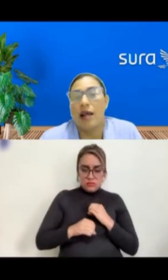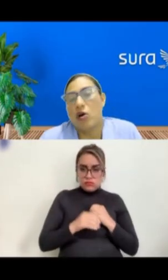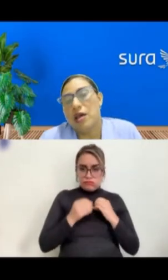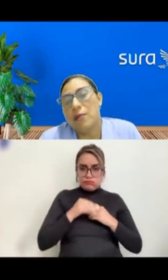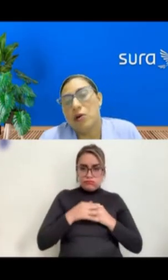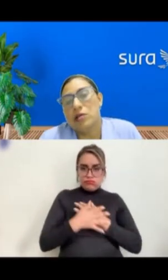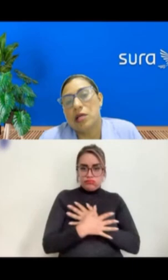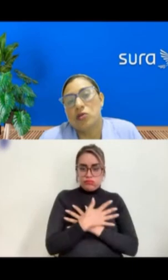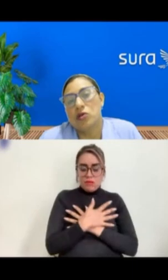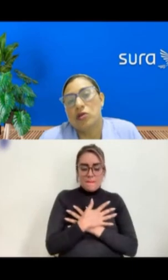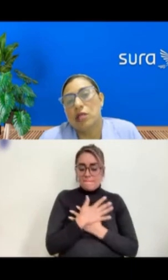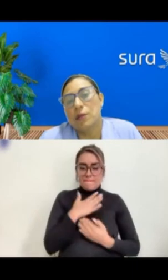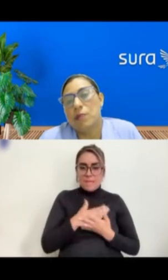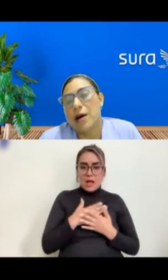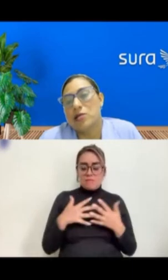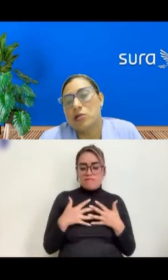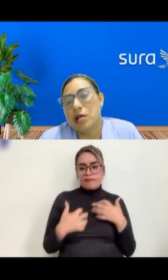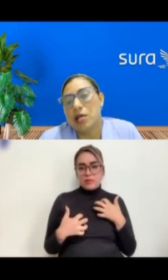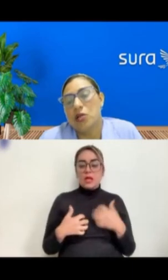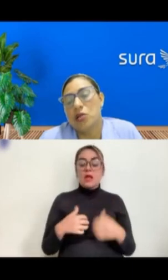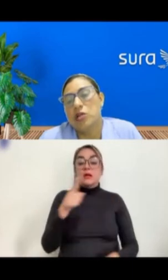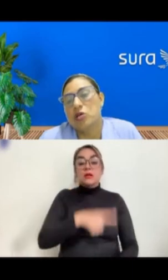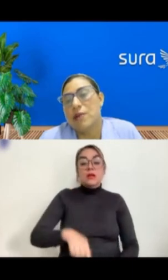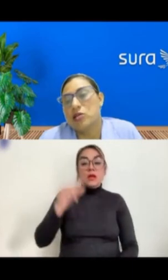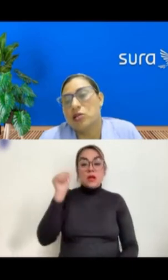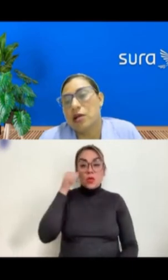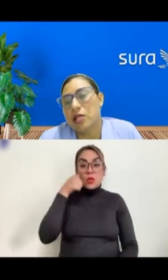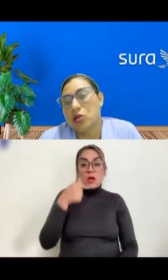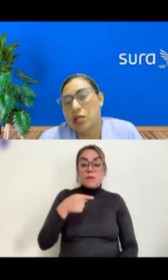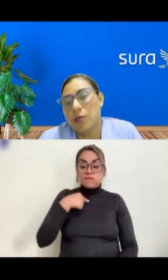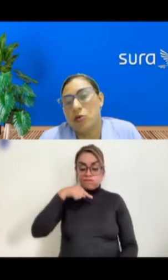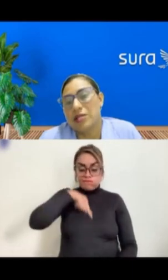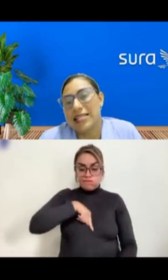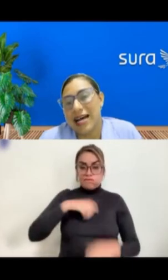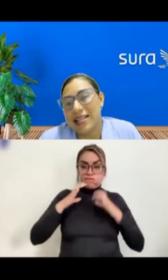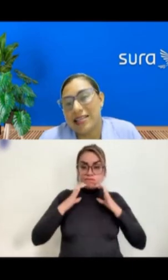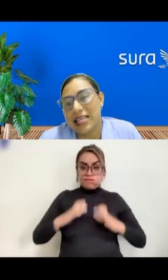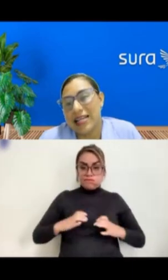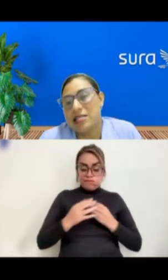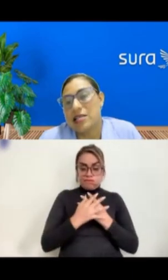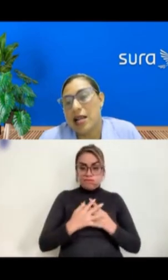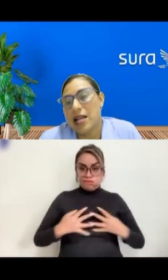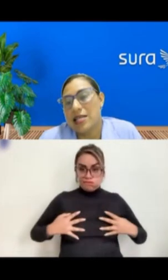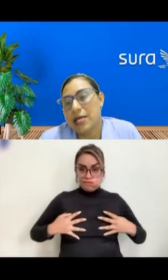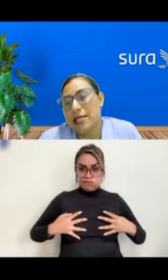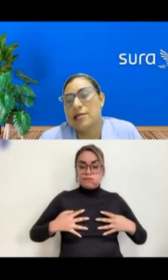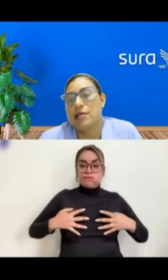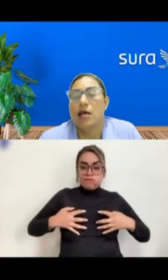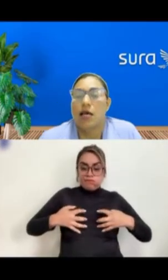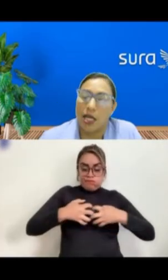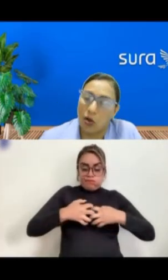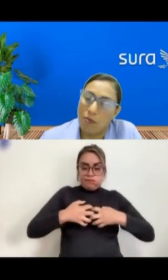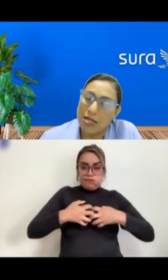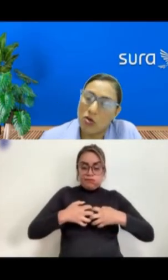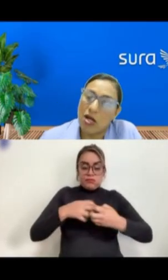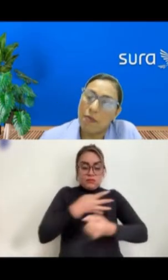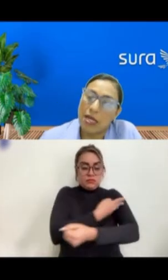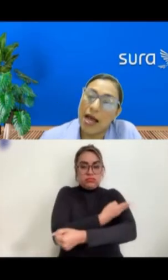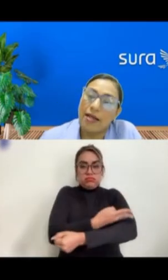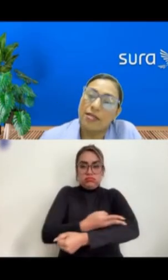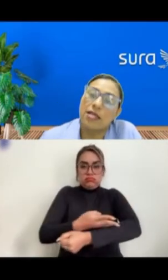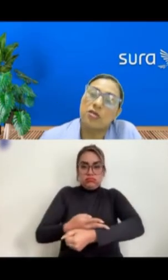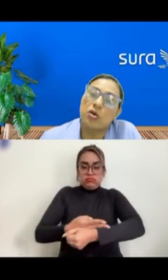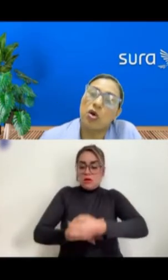la piel. Recordemos que nosotros tenemos vasos sanguíneos. Dentro de esos vasos sanguíneos tenemos las arterias, las venas y los